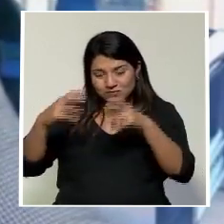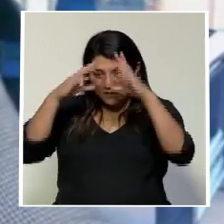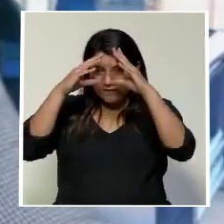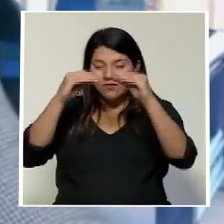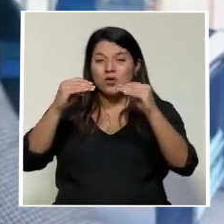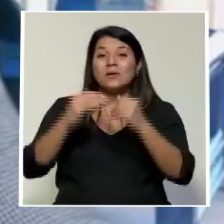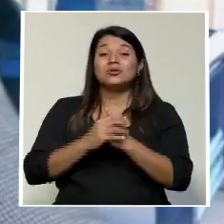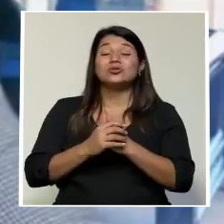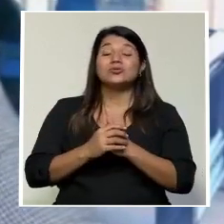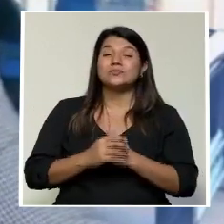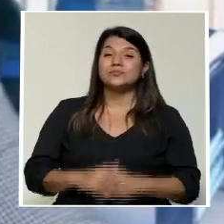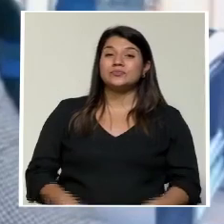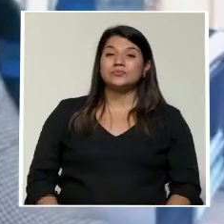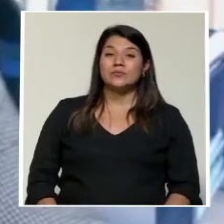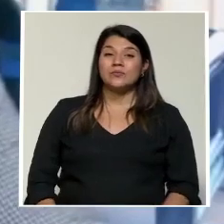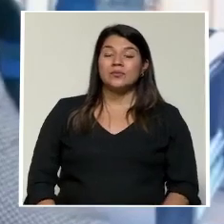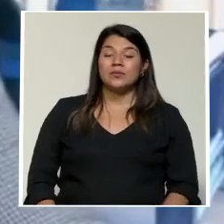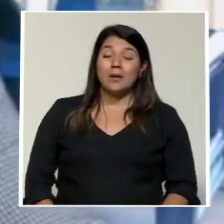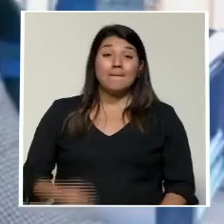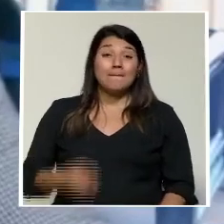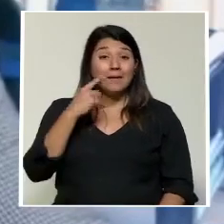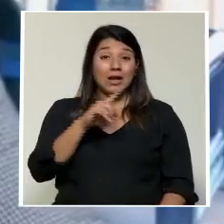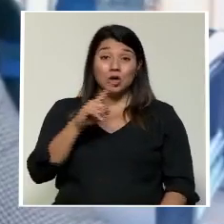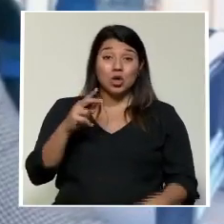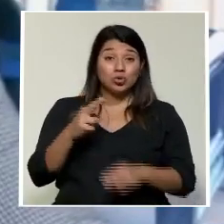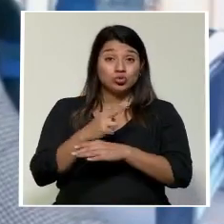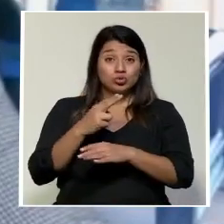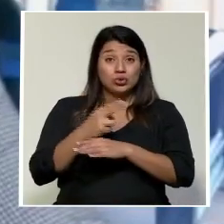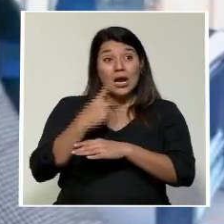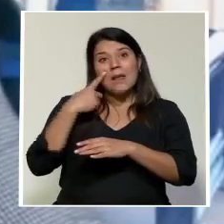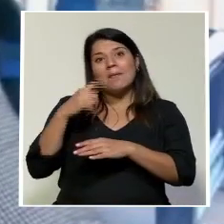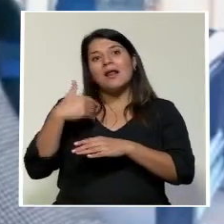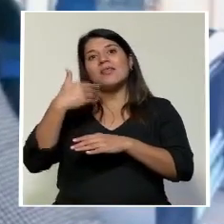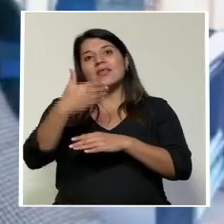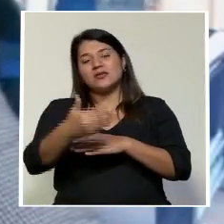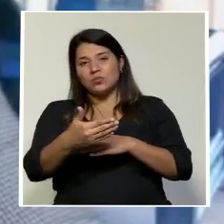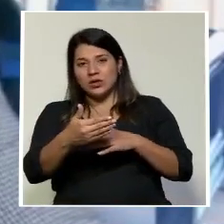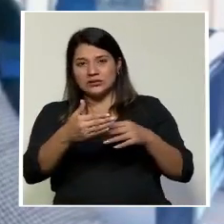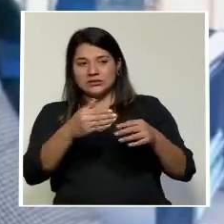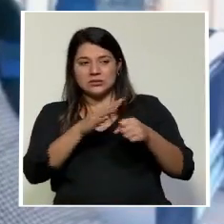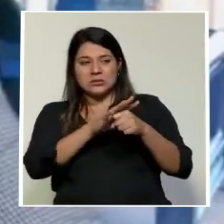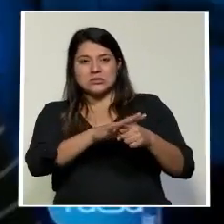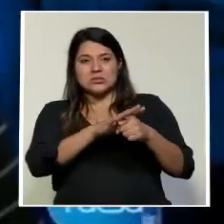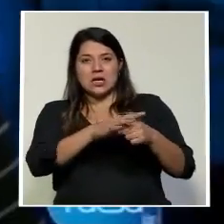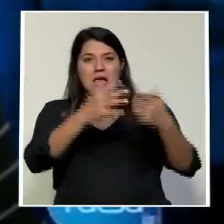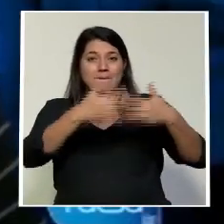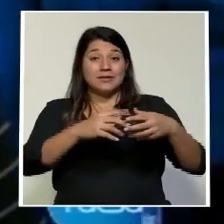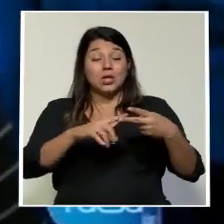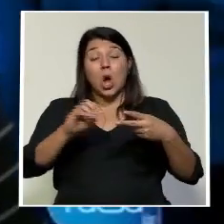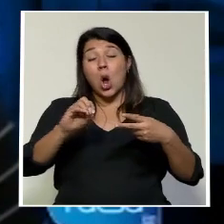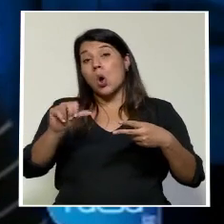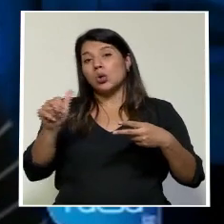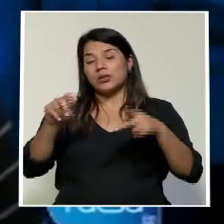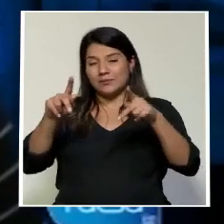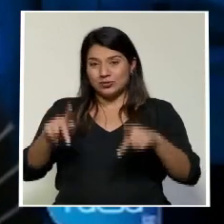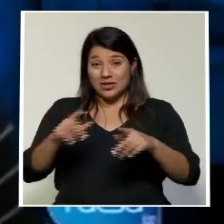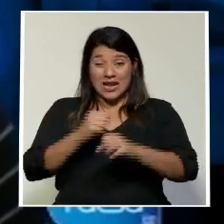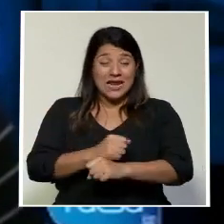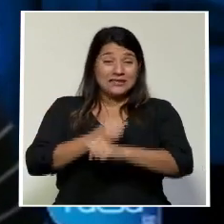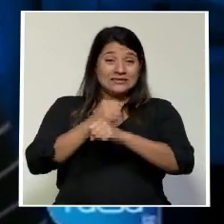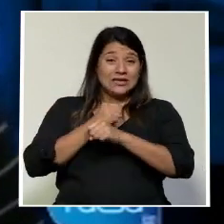y extraerla y utilizarla para extorsionar a la empresa o extorsionar a un usuario final la seguridad es un elemento